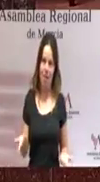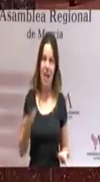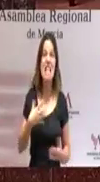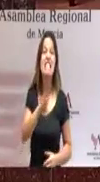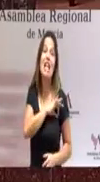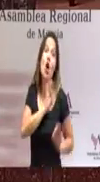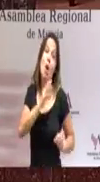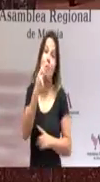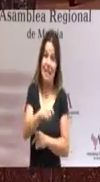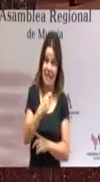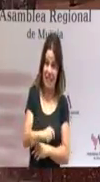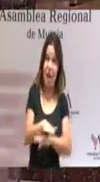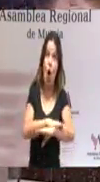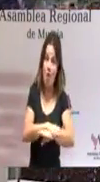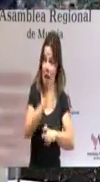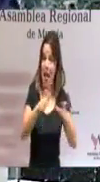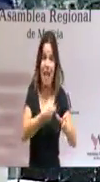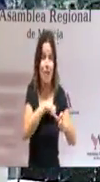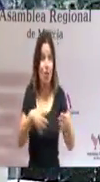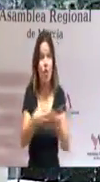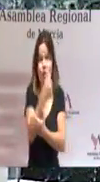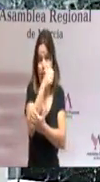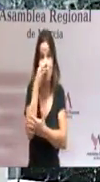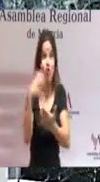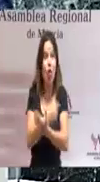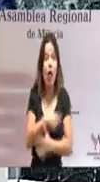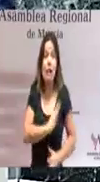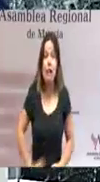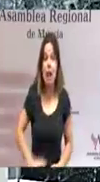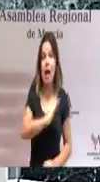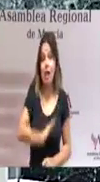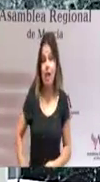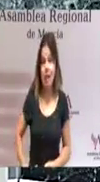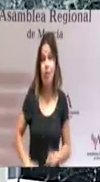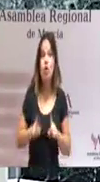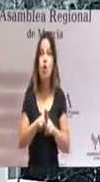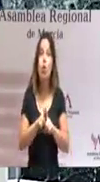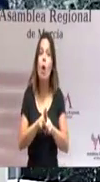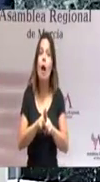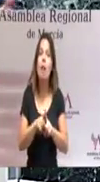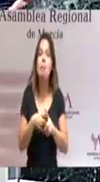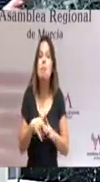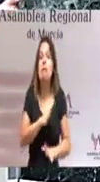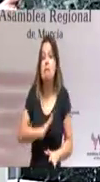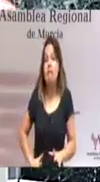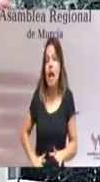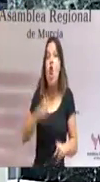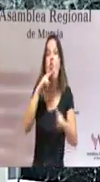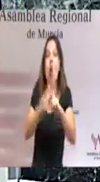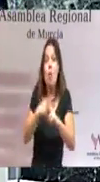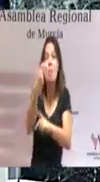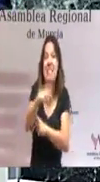señor presidente del Gobierno de todos los españoles, de momento está en capilla,